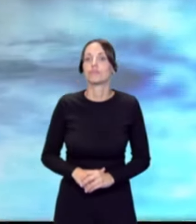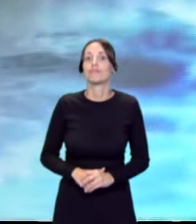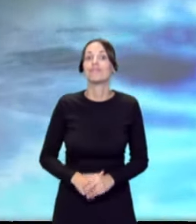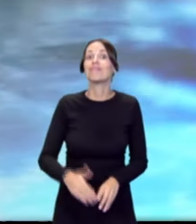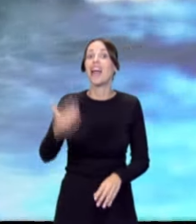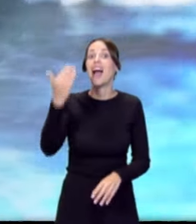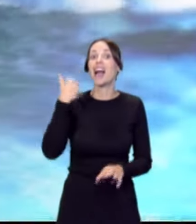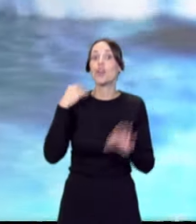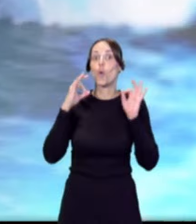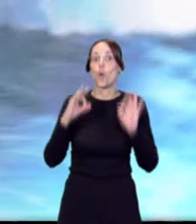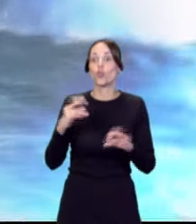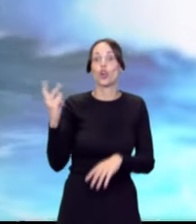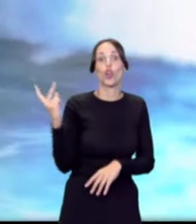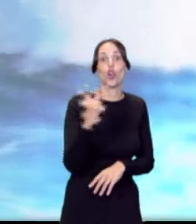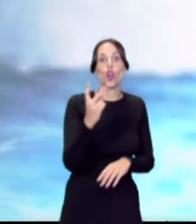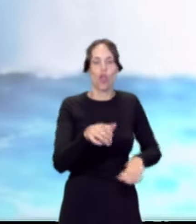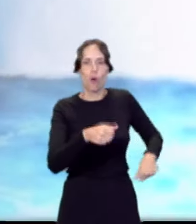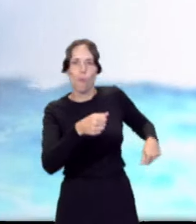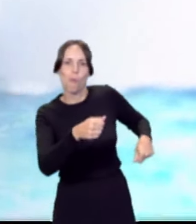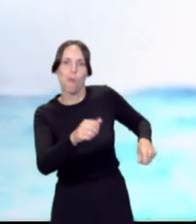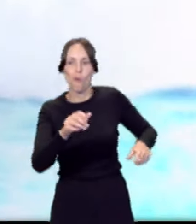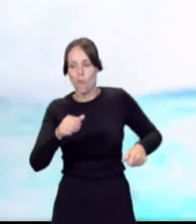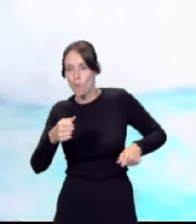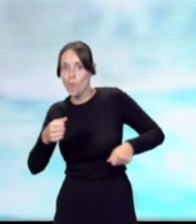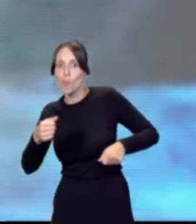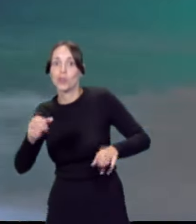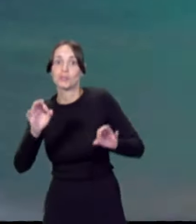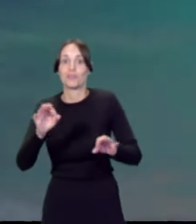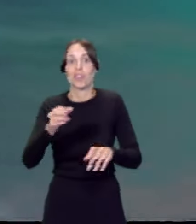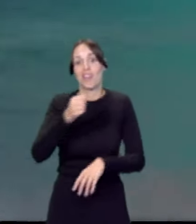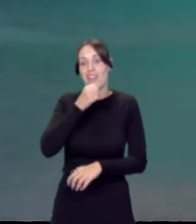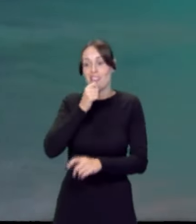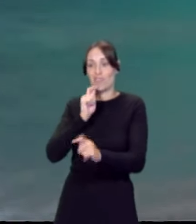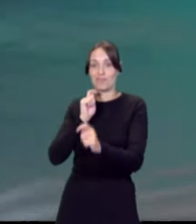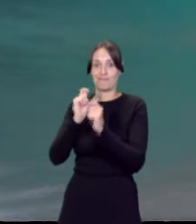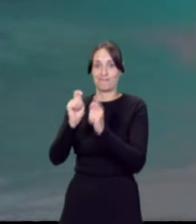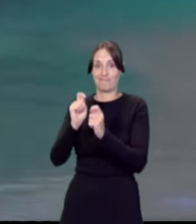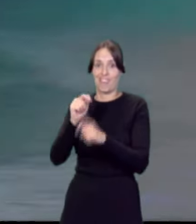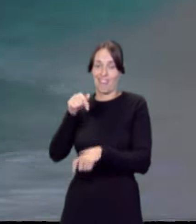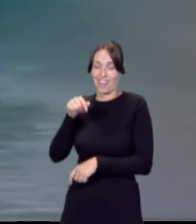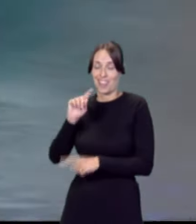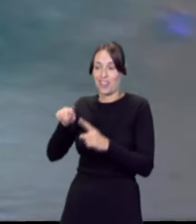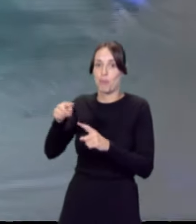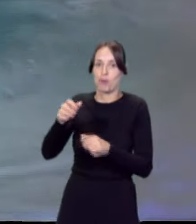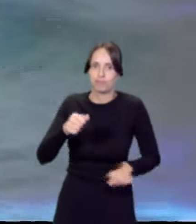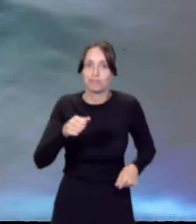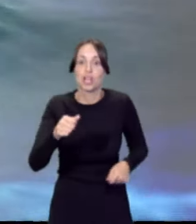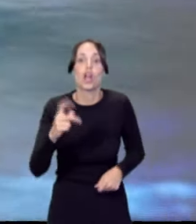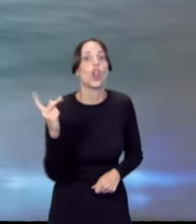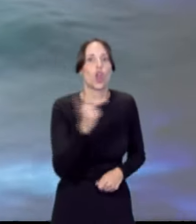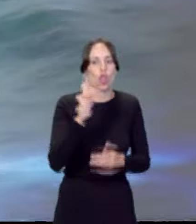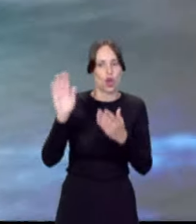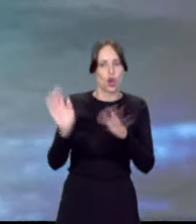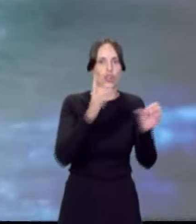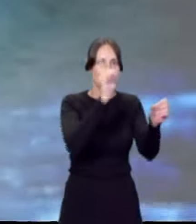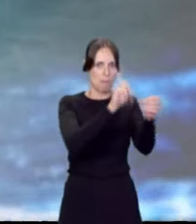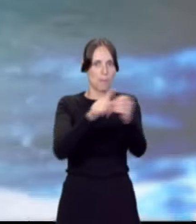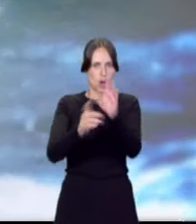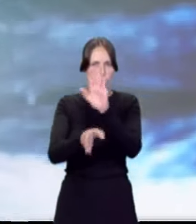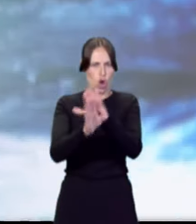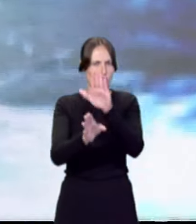Ayer se tiraban al agua tanto Costes como Soliveres, justo después de hablar con él en Buenos Días Canarias. Ambos pasaron de ronda y siguen su enorme lucha.